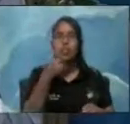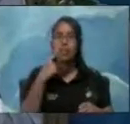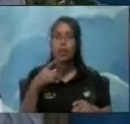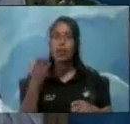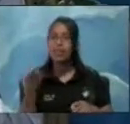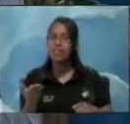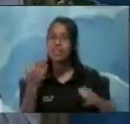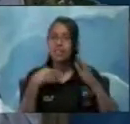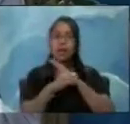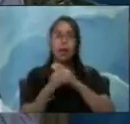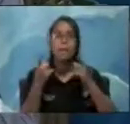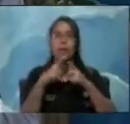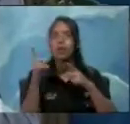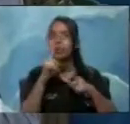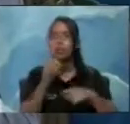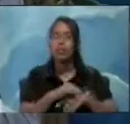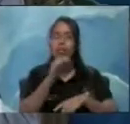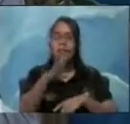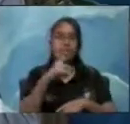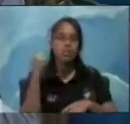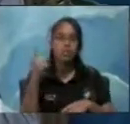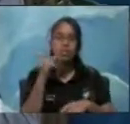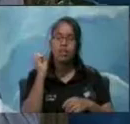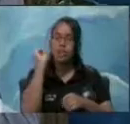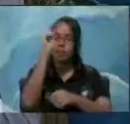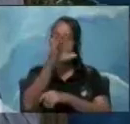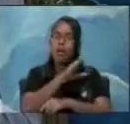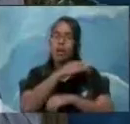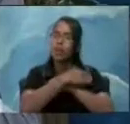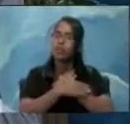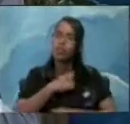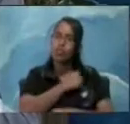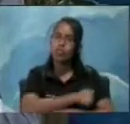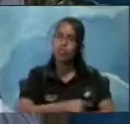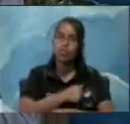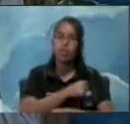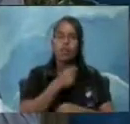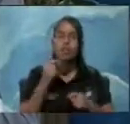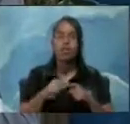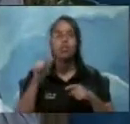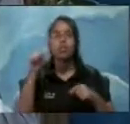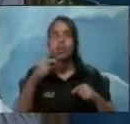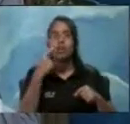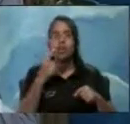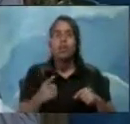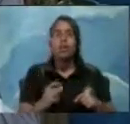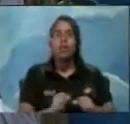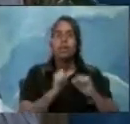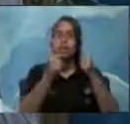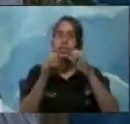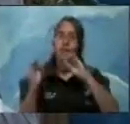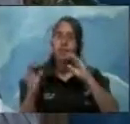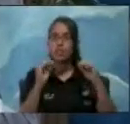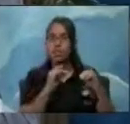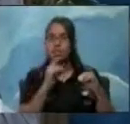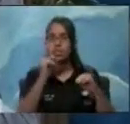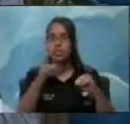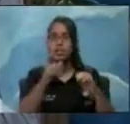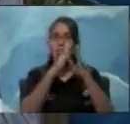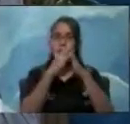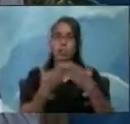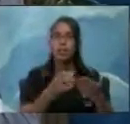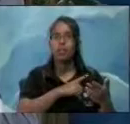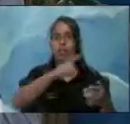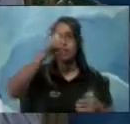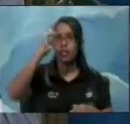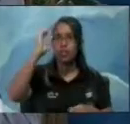iba y pero que no nos dejaría huérfanos que enviaría el consolador y esto lo dicho por el profeta Joel y empieza hablarle hablarle la palabra del